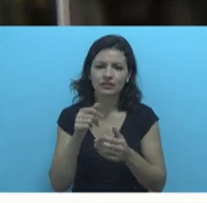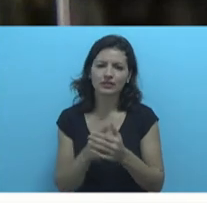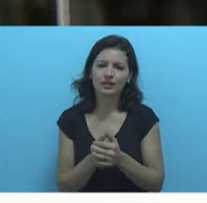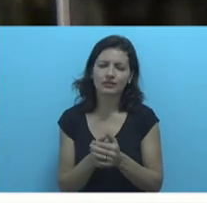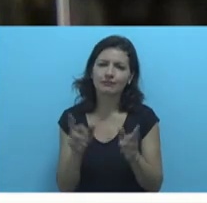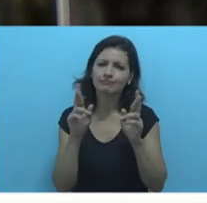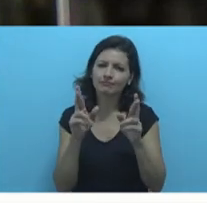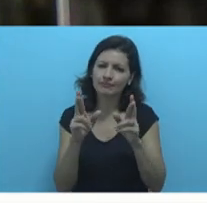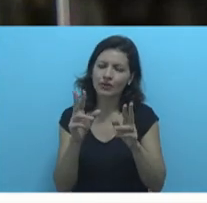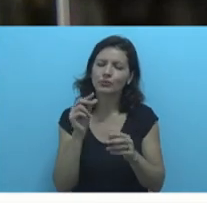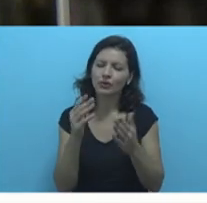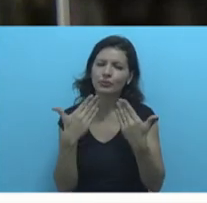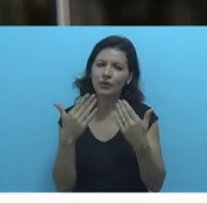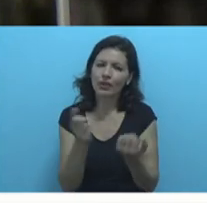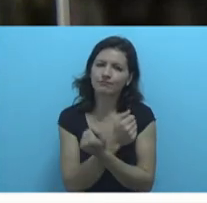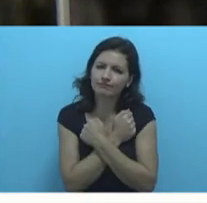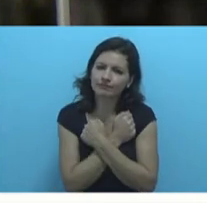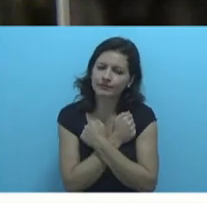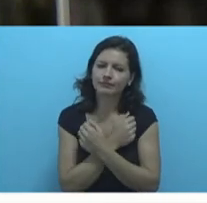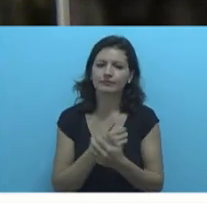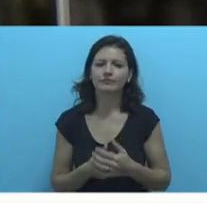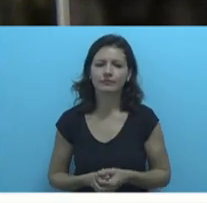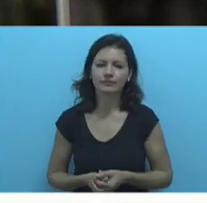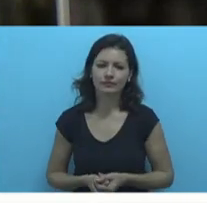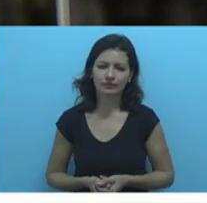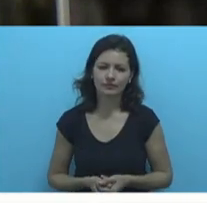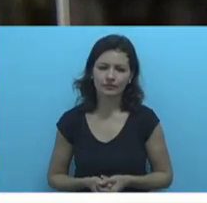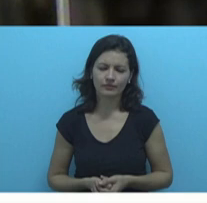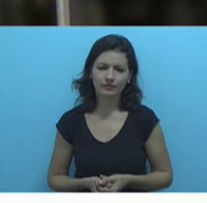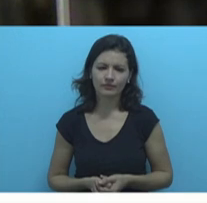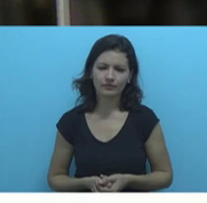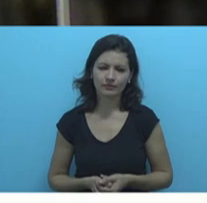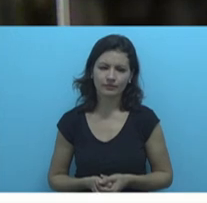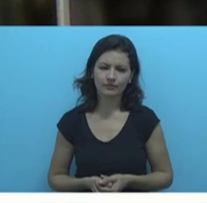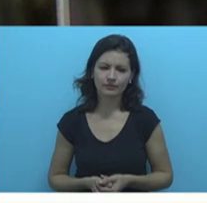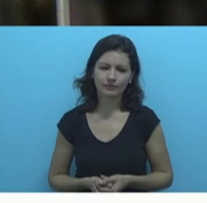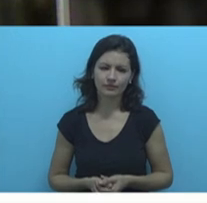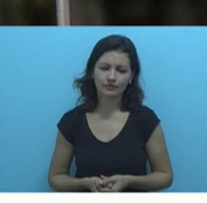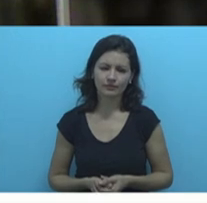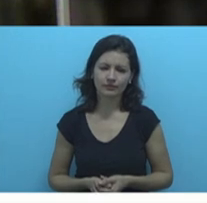pronto sea presencial y se pueda concretar.